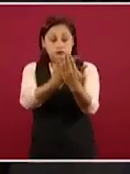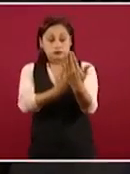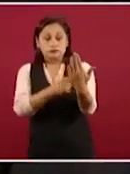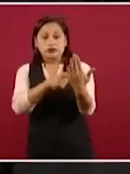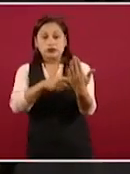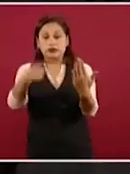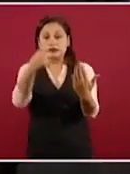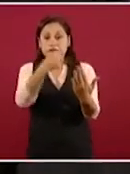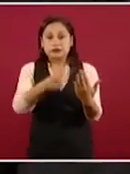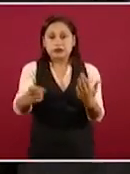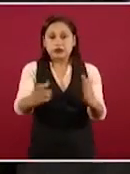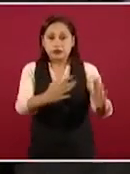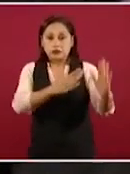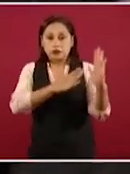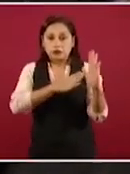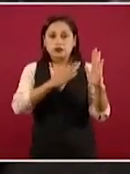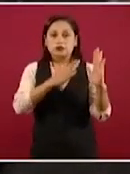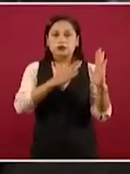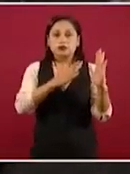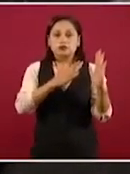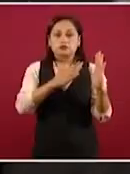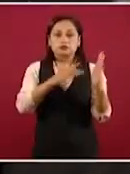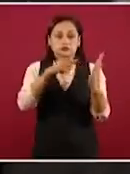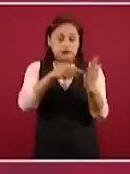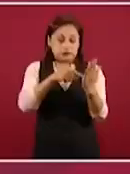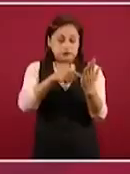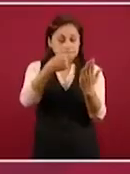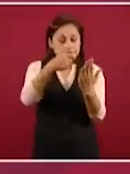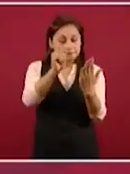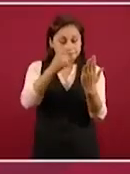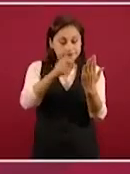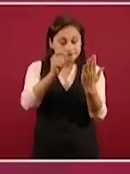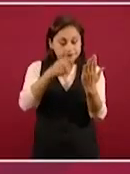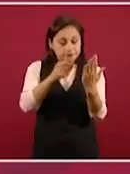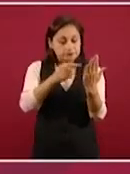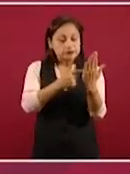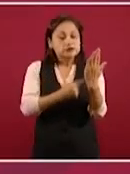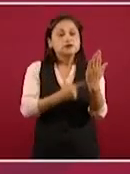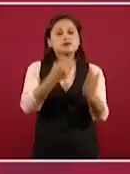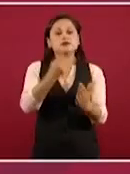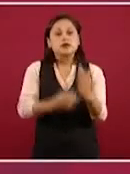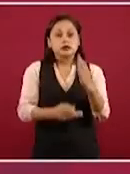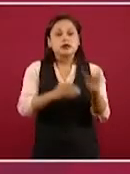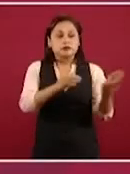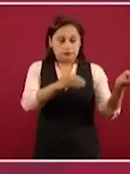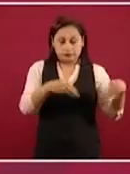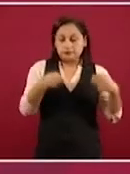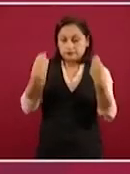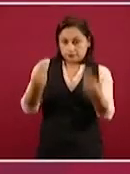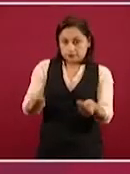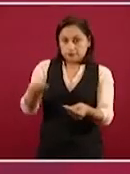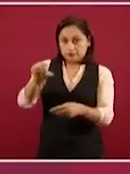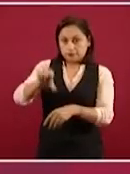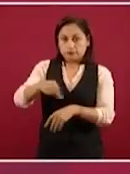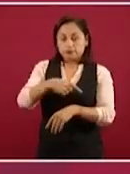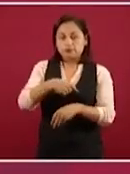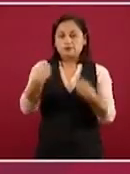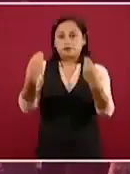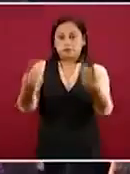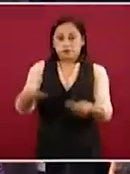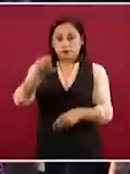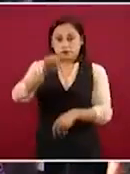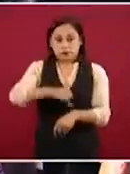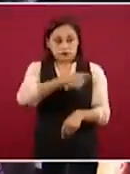compromisos y cuáles son los que están pendientes. Les van a entregar